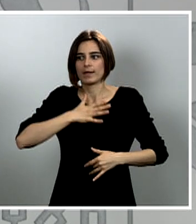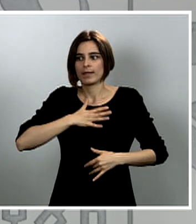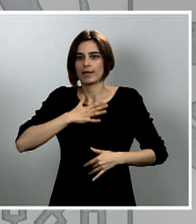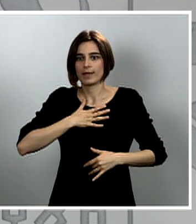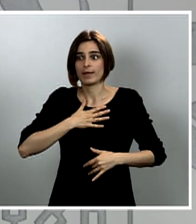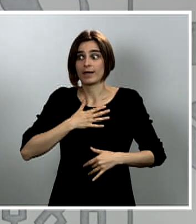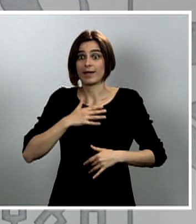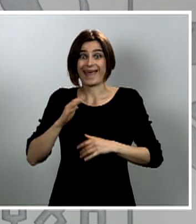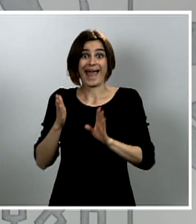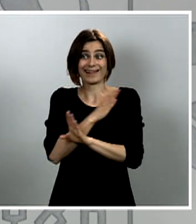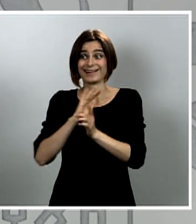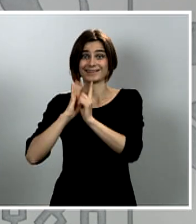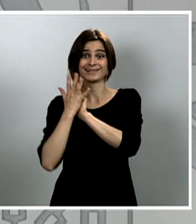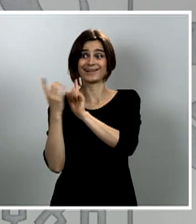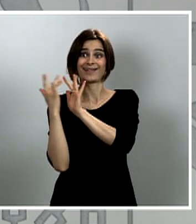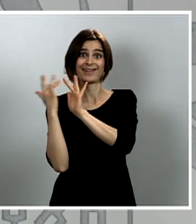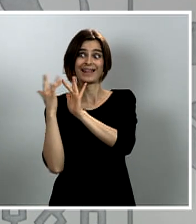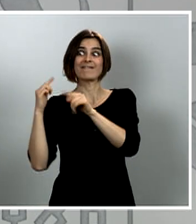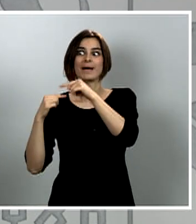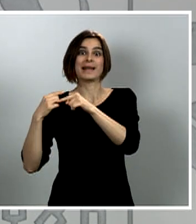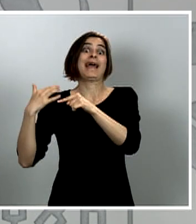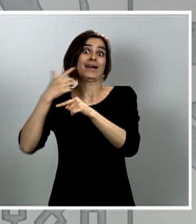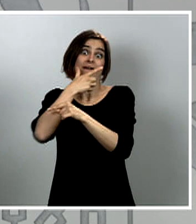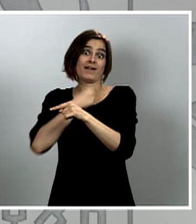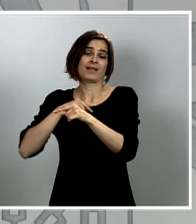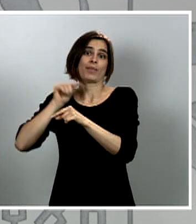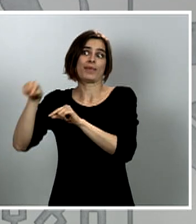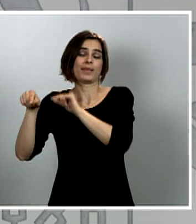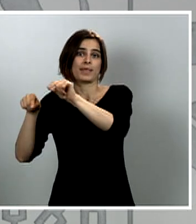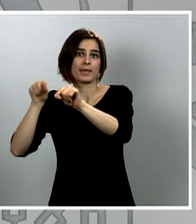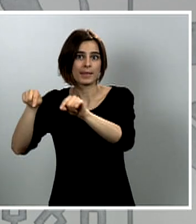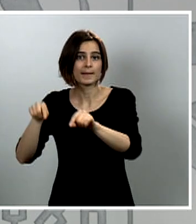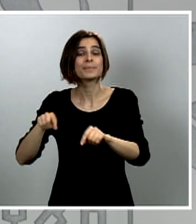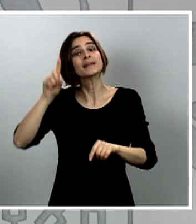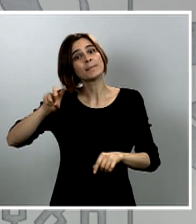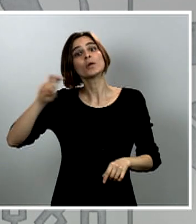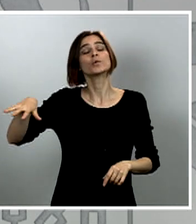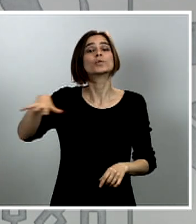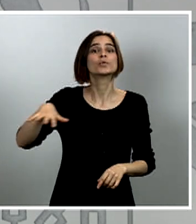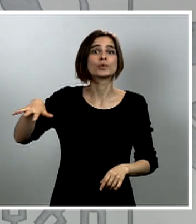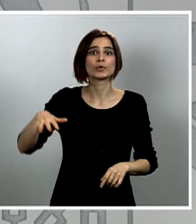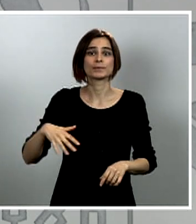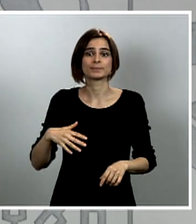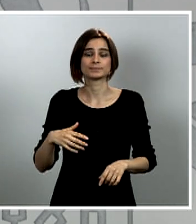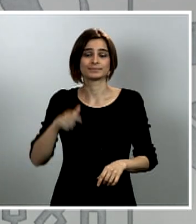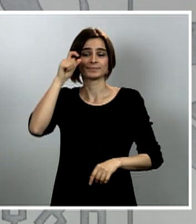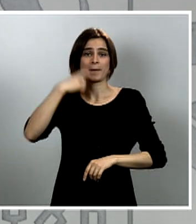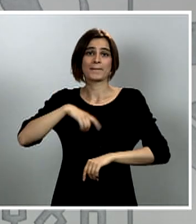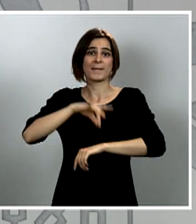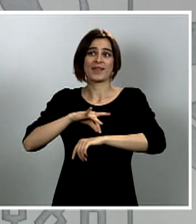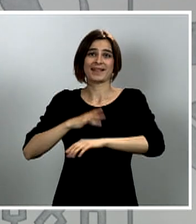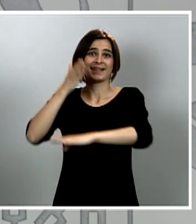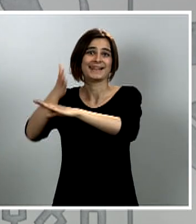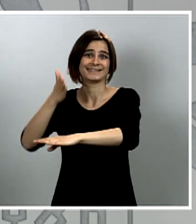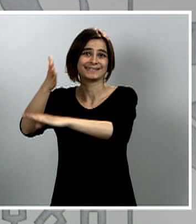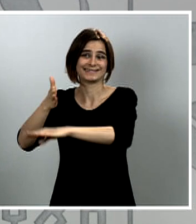luego, por supuesto, que hay algún tipo de transmisión en los ambientes donde van todos los pacientes, que se ha ido controlando